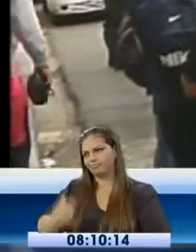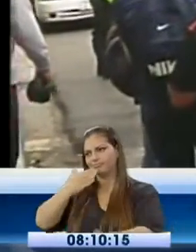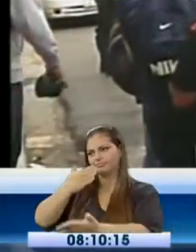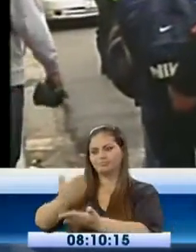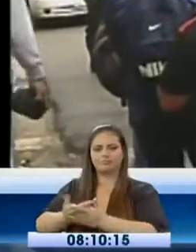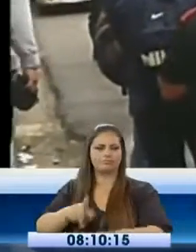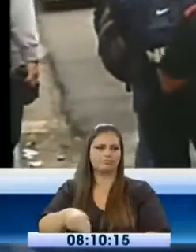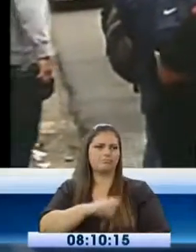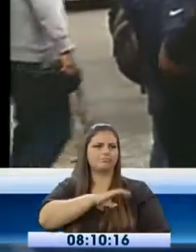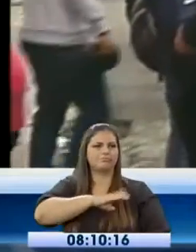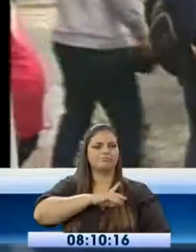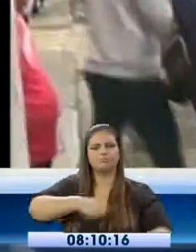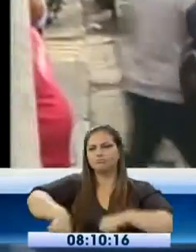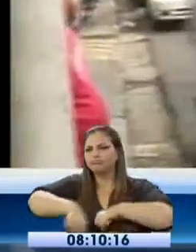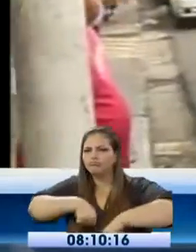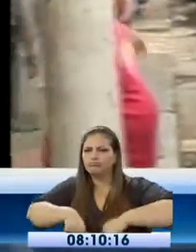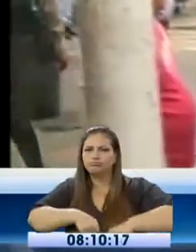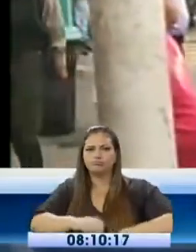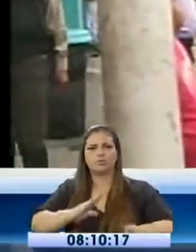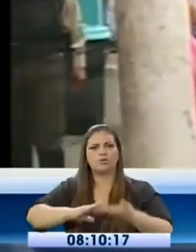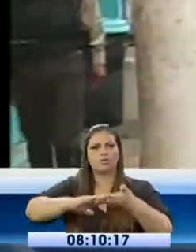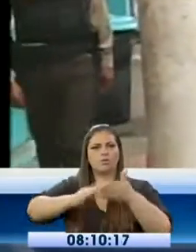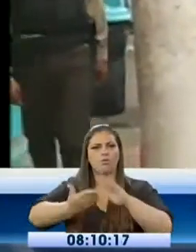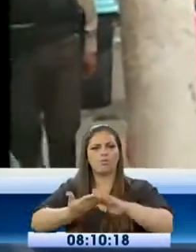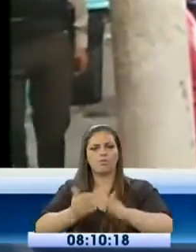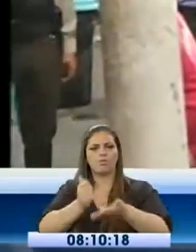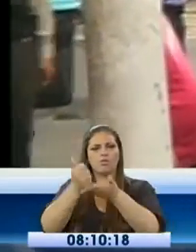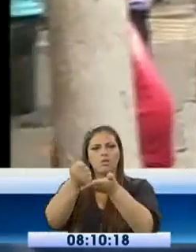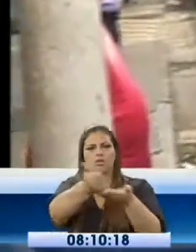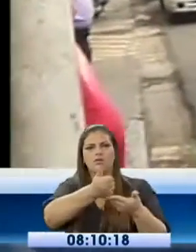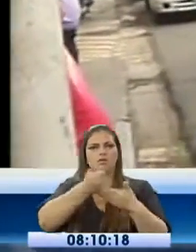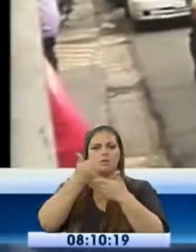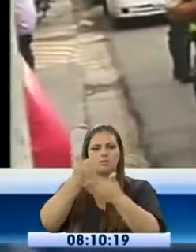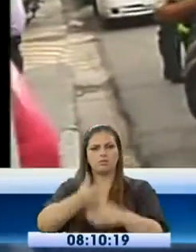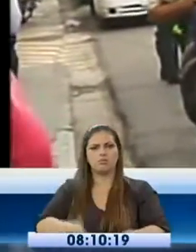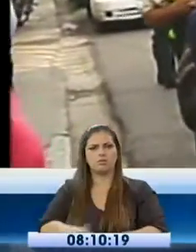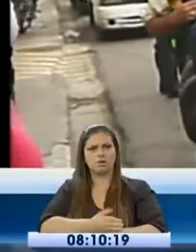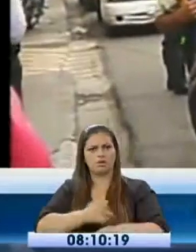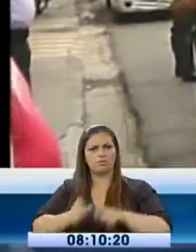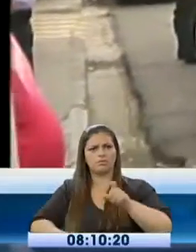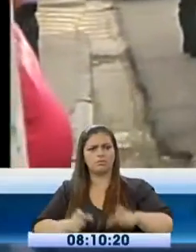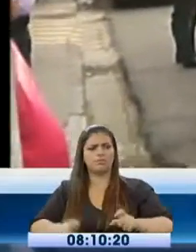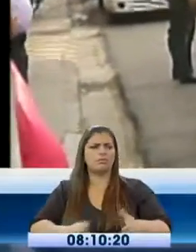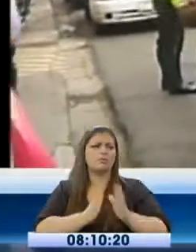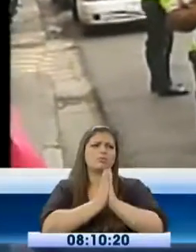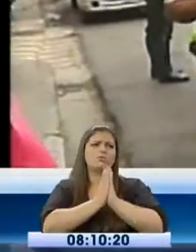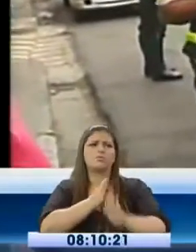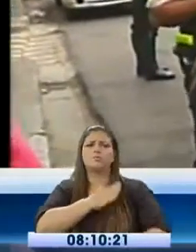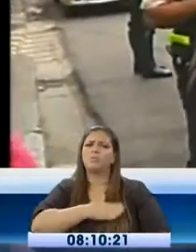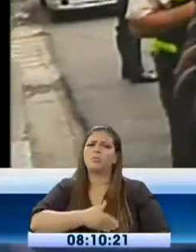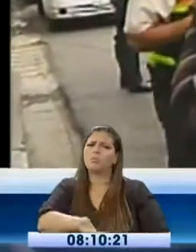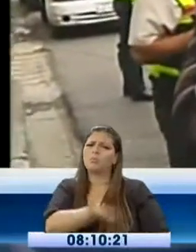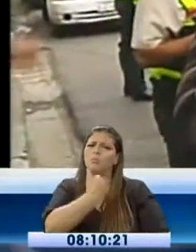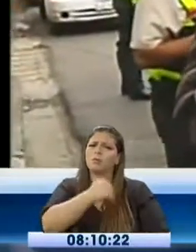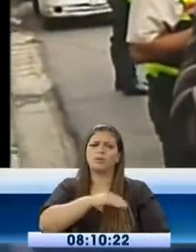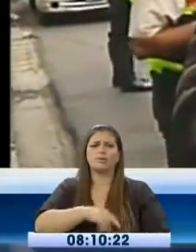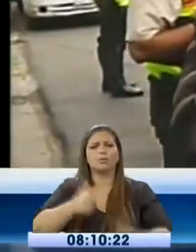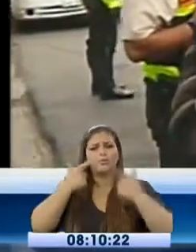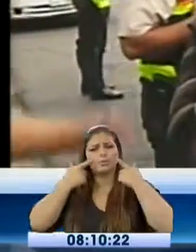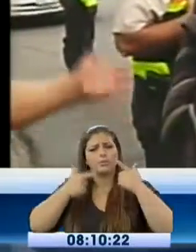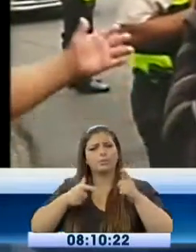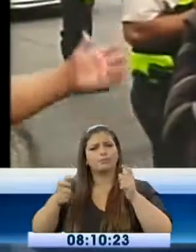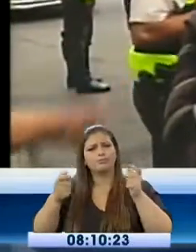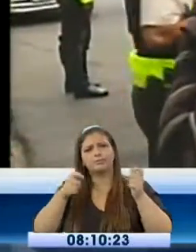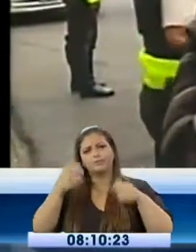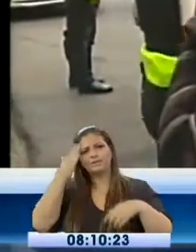Este operativo ha sido solicitado por ellos, por los habitantes del sector, transeúntes del sector, que esperan